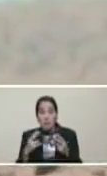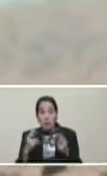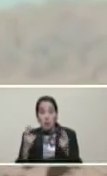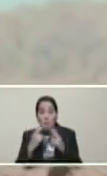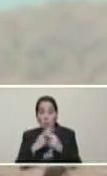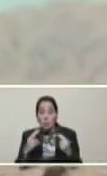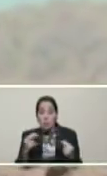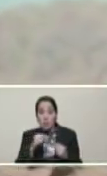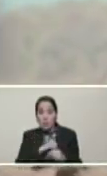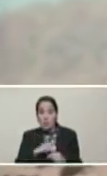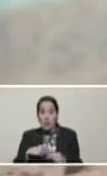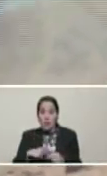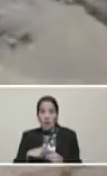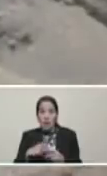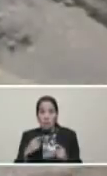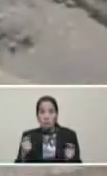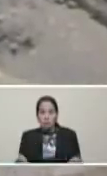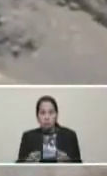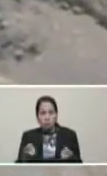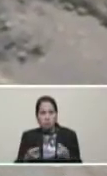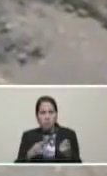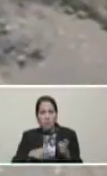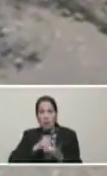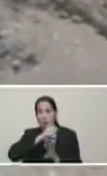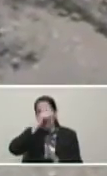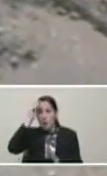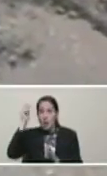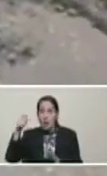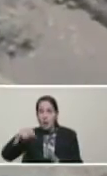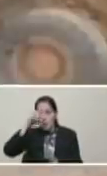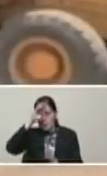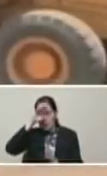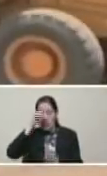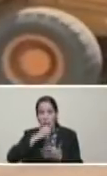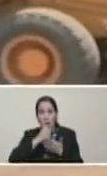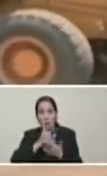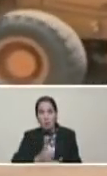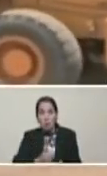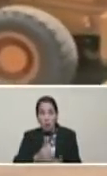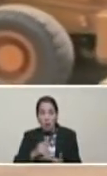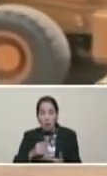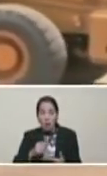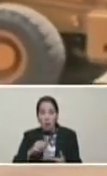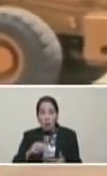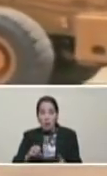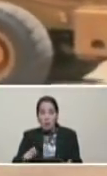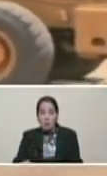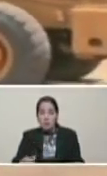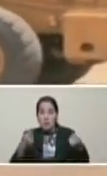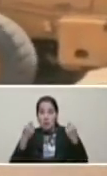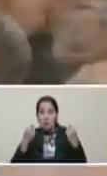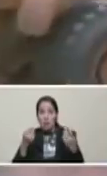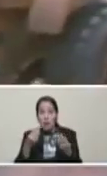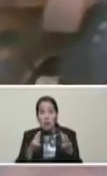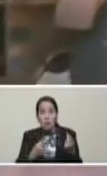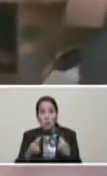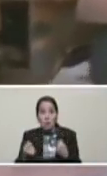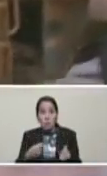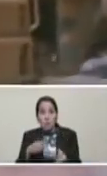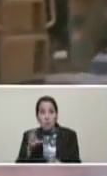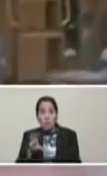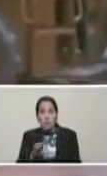motor minero vamos a impulsar el desarrollo de la comunidad y poner nuestro granito de arena para la recuperación económica de nuestro país gracias